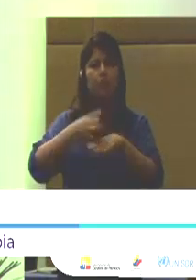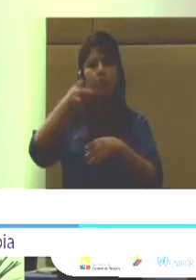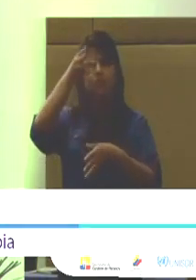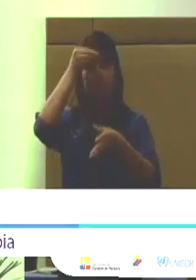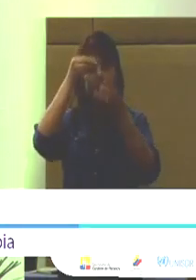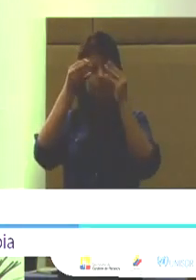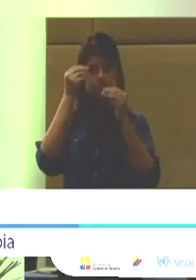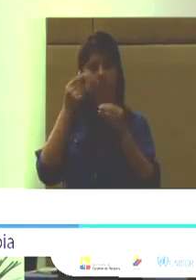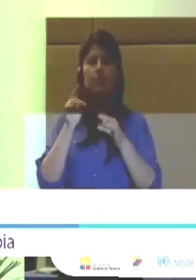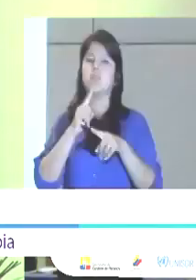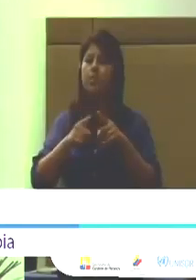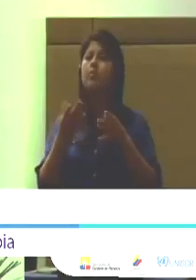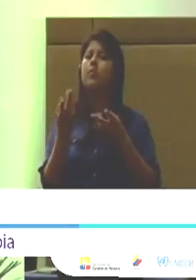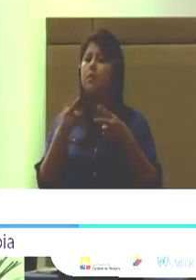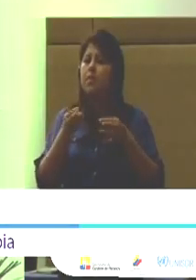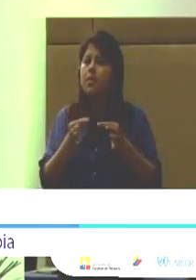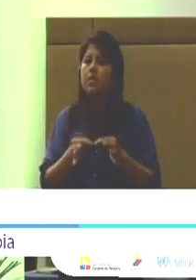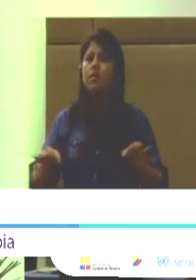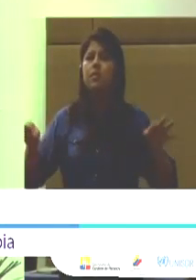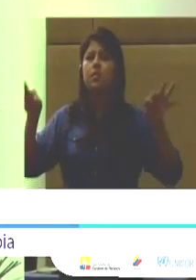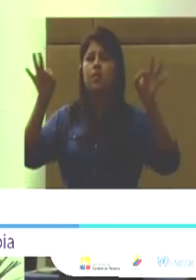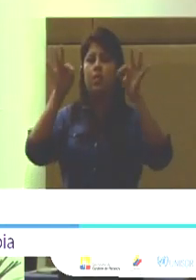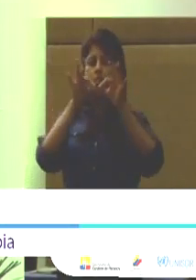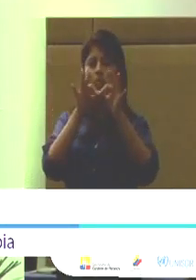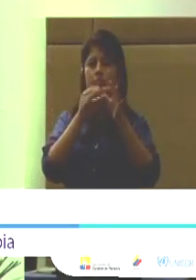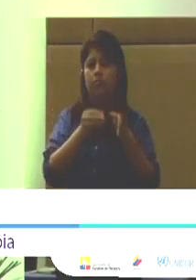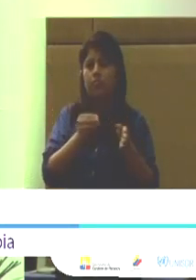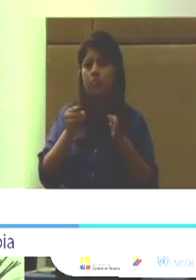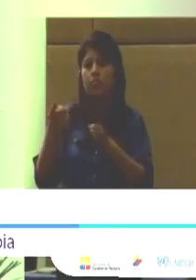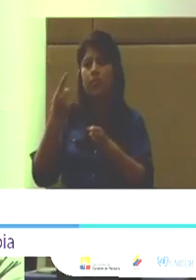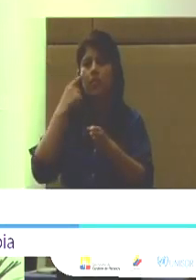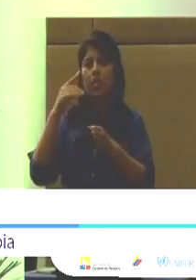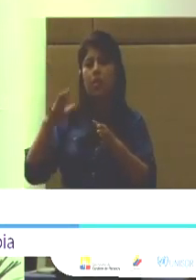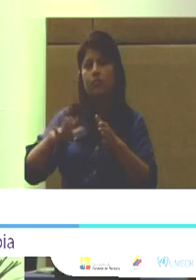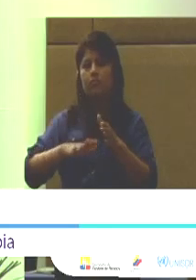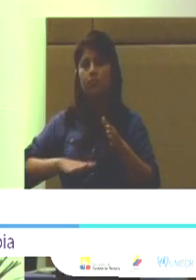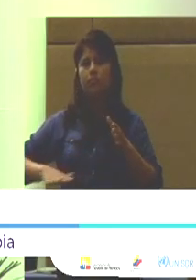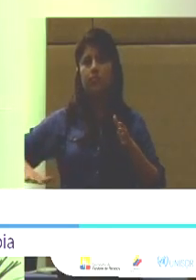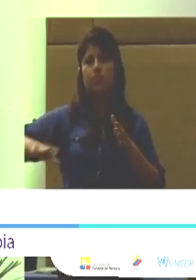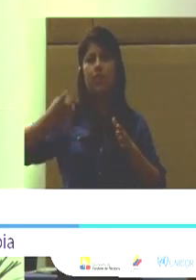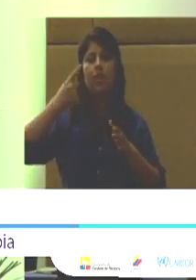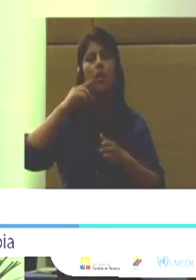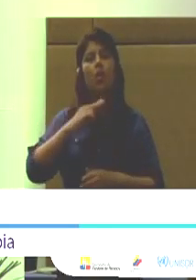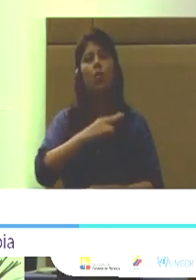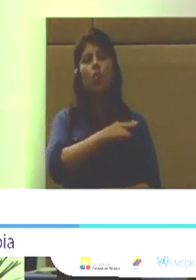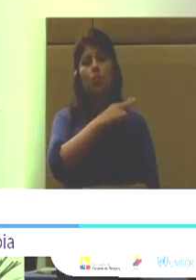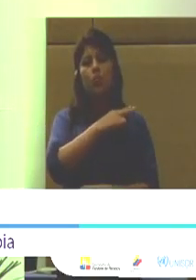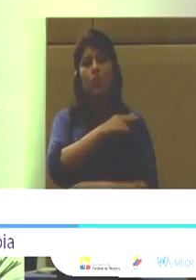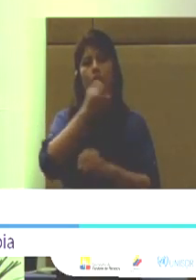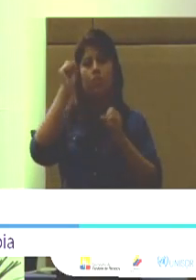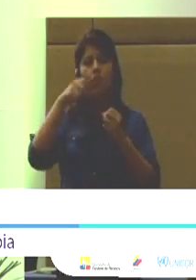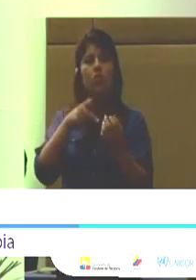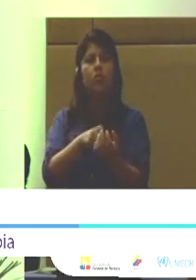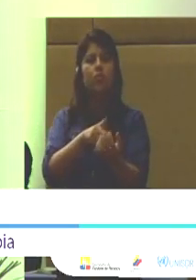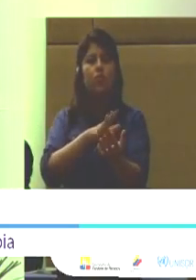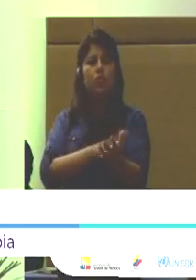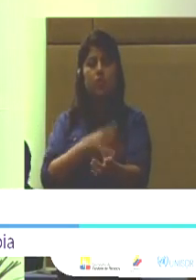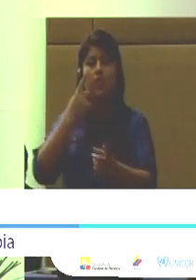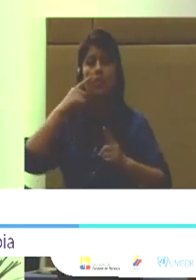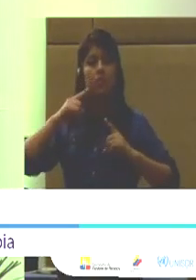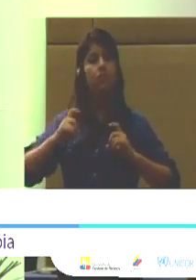muy importante que trascendamos el ámbito de la universidad y nos proyectemos, y que esa